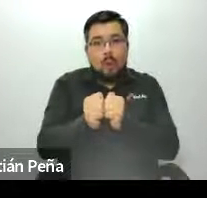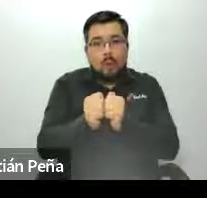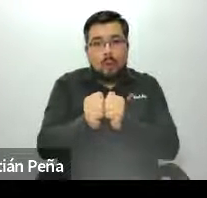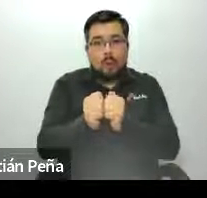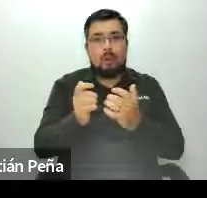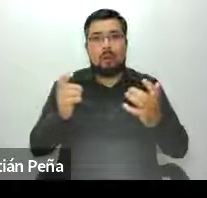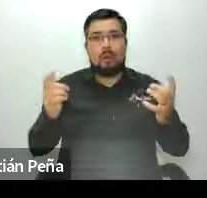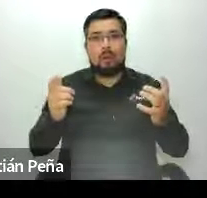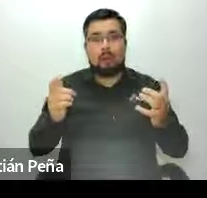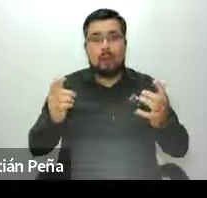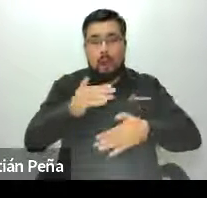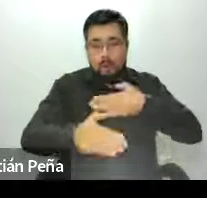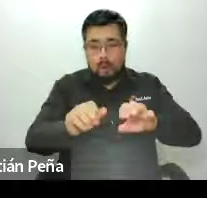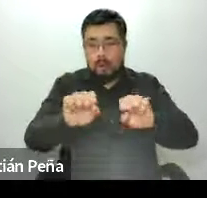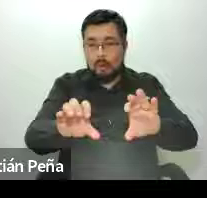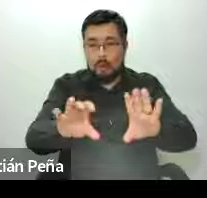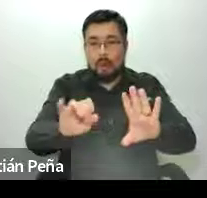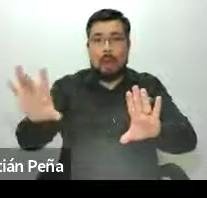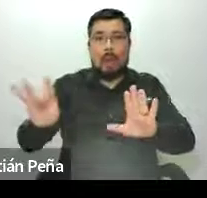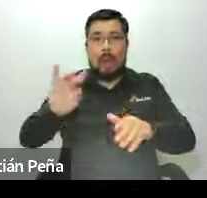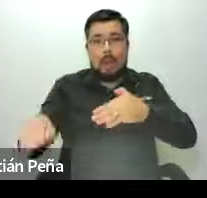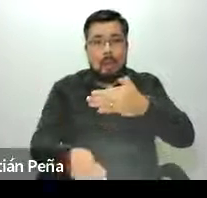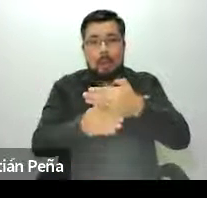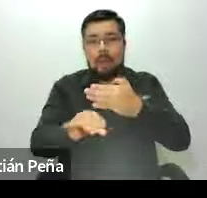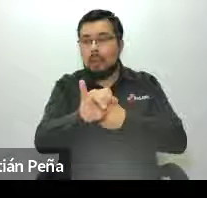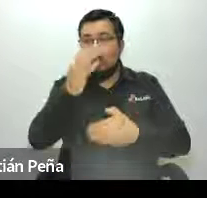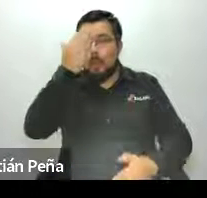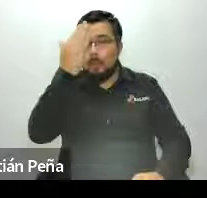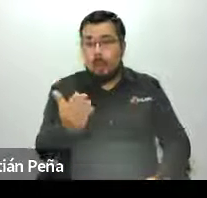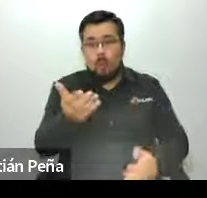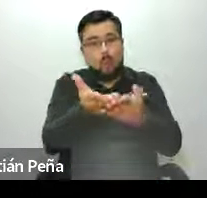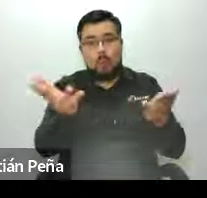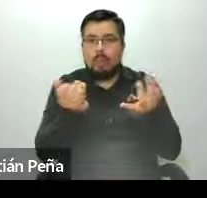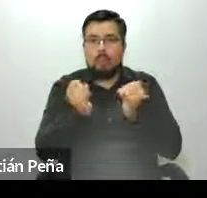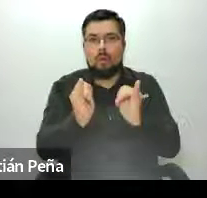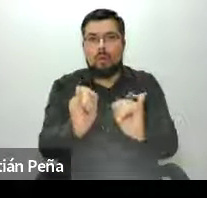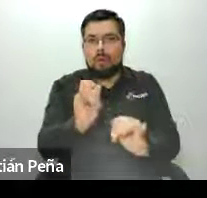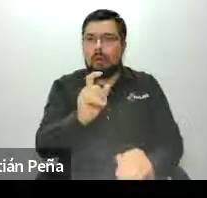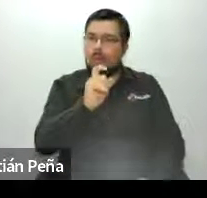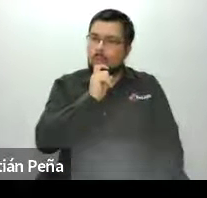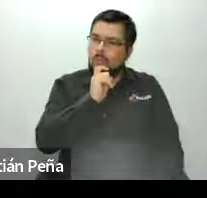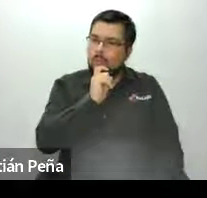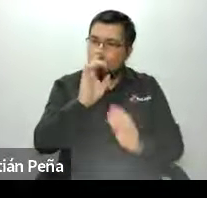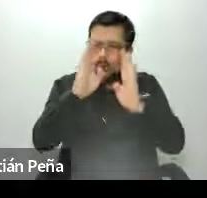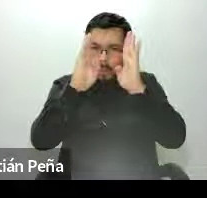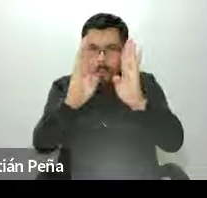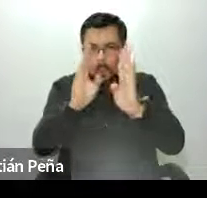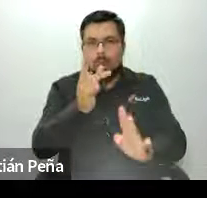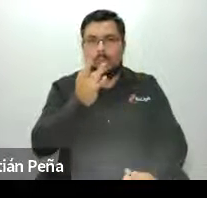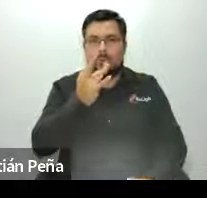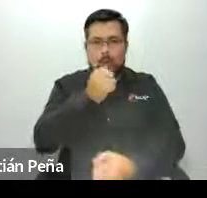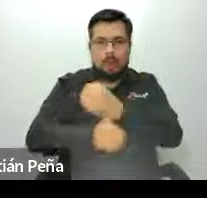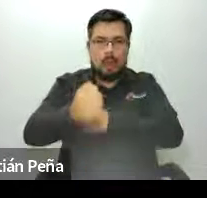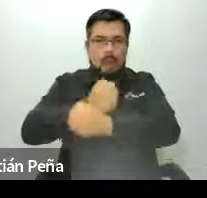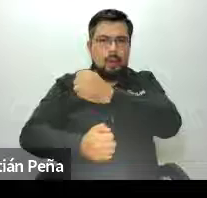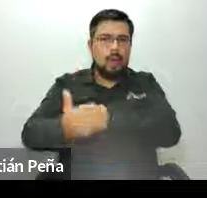esto. Ustedes tienen información al respecto, nos llama mucho la atención, porque de hecho, incluso yo hace algunos años atrás, muchos